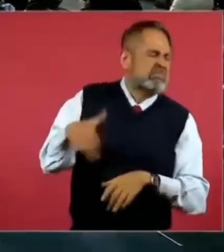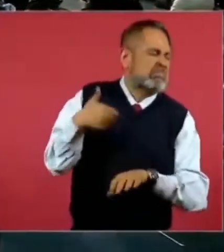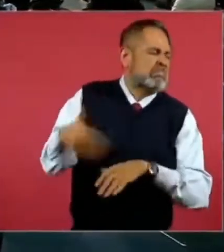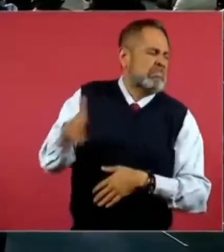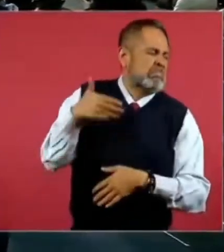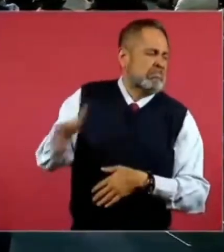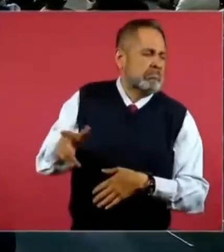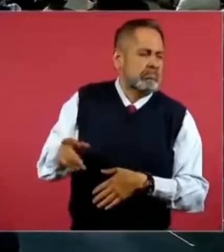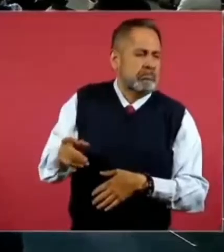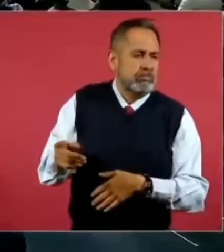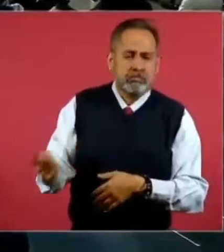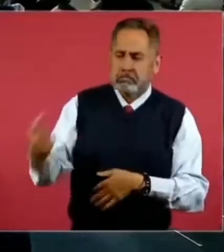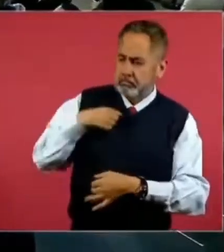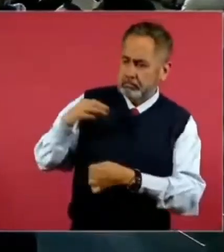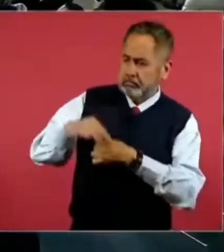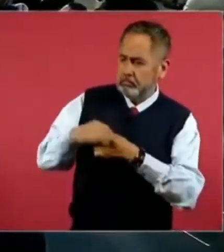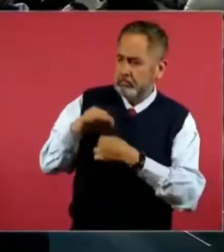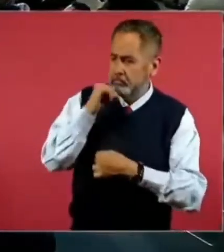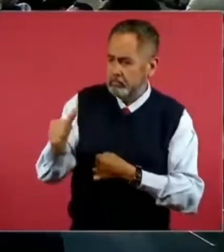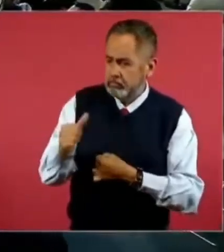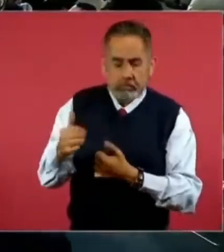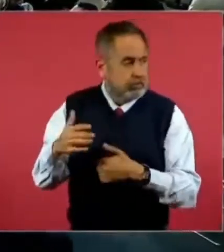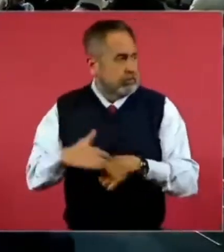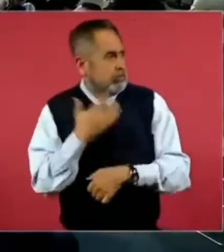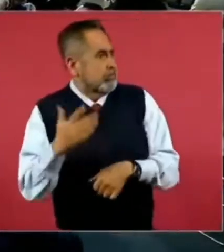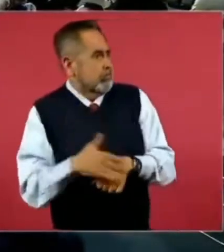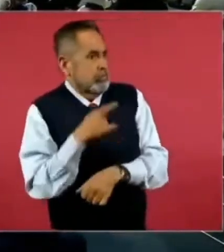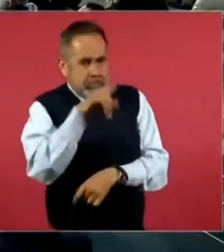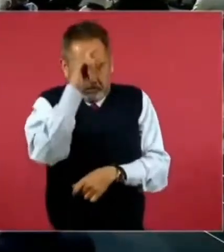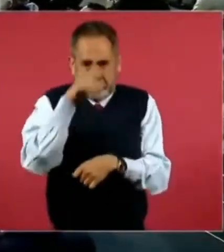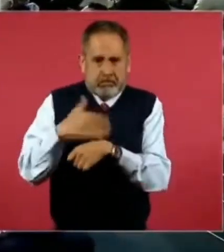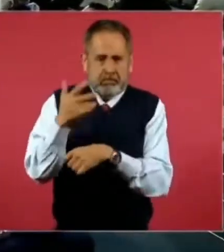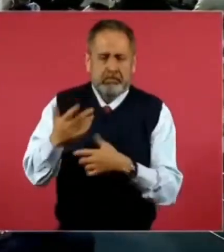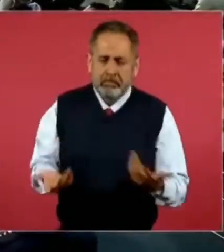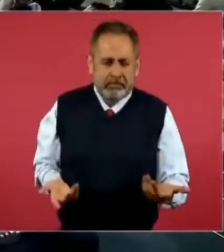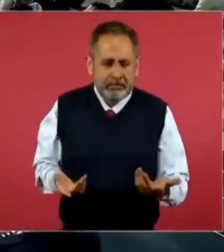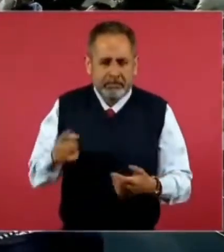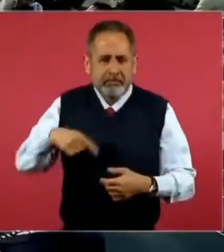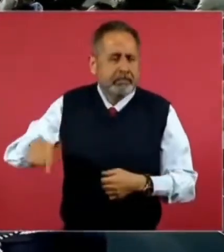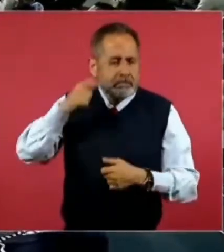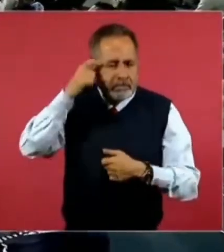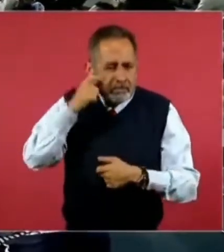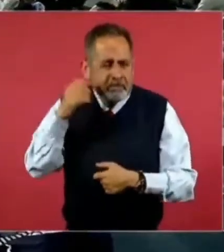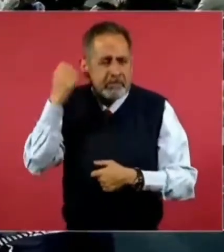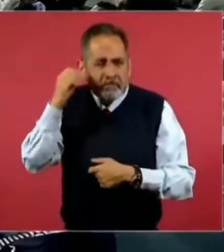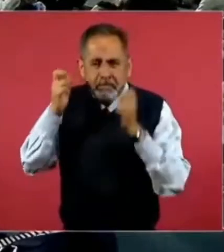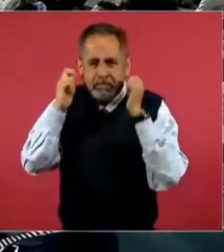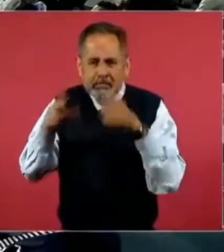reaccionarios en Oaxaca, en Chiapas, en Guerrero?